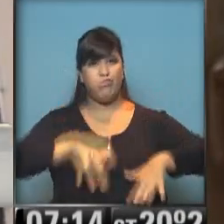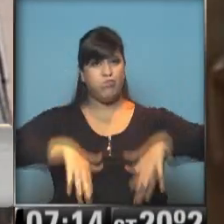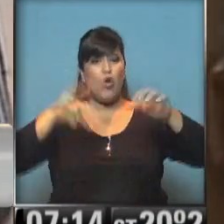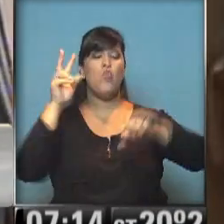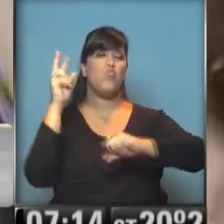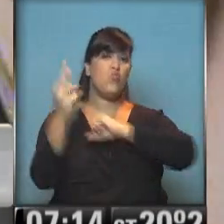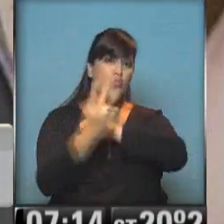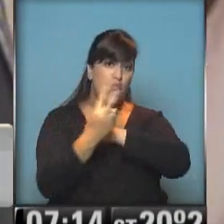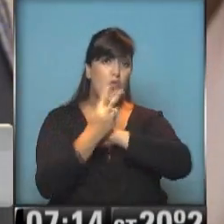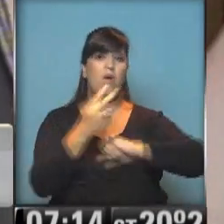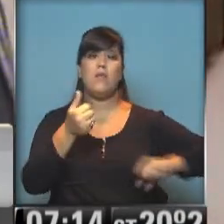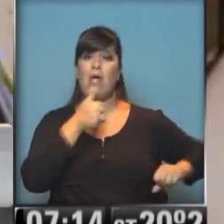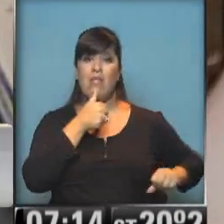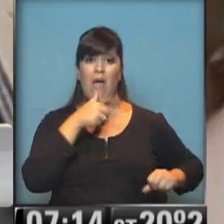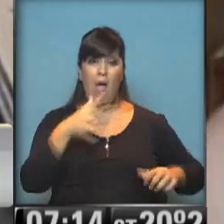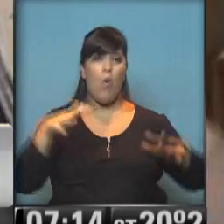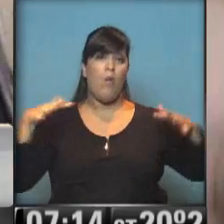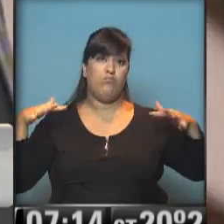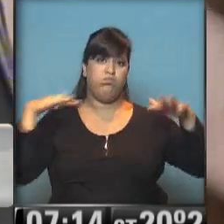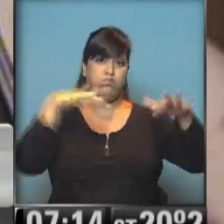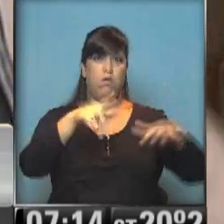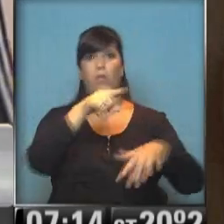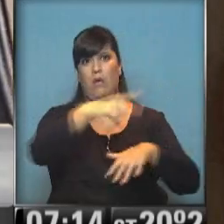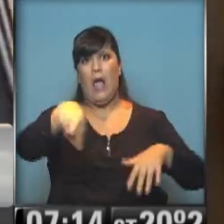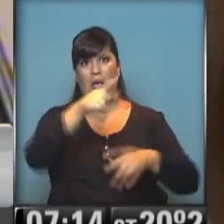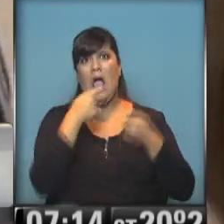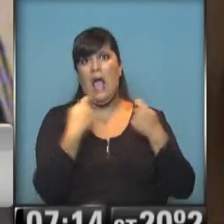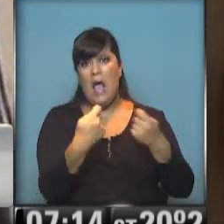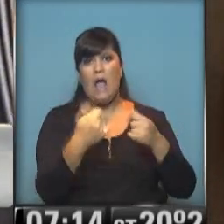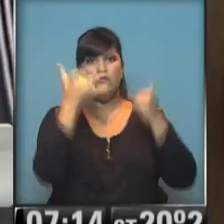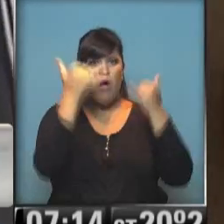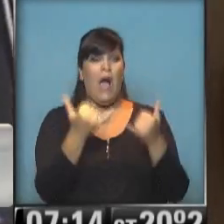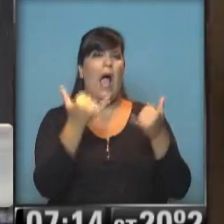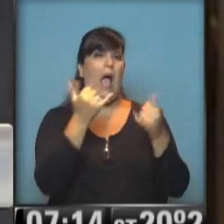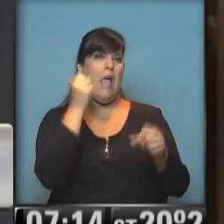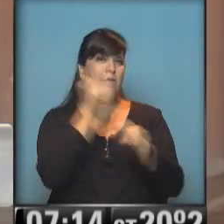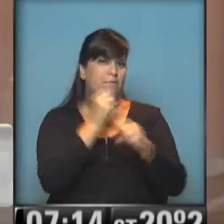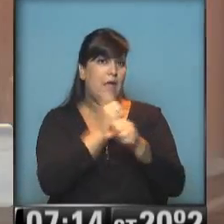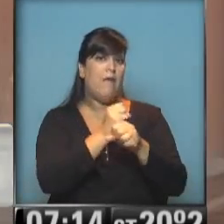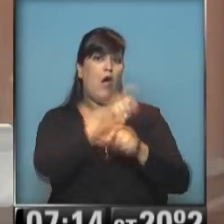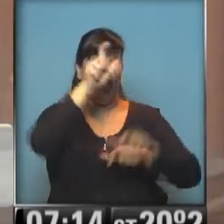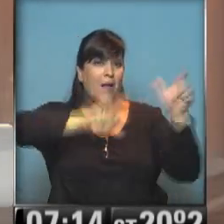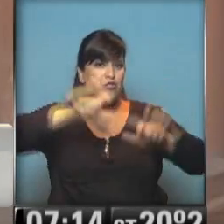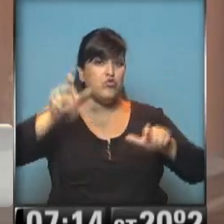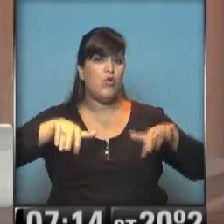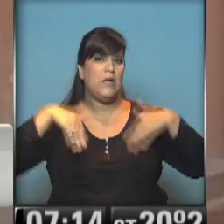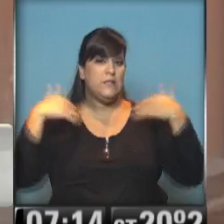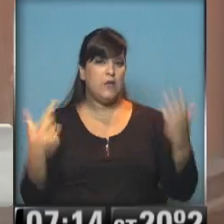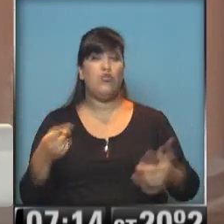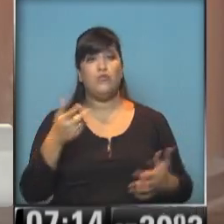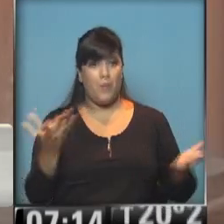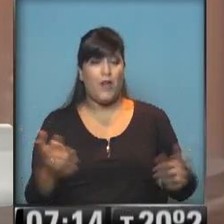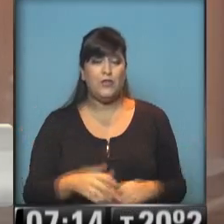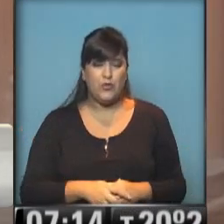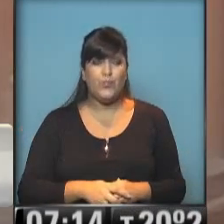del agua, toda la inversión que hay acá adentro, la fuente de empleo de tanta gente y bueno, más de todo por eso. Hubo